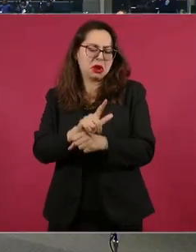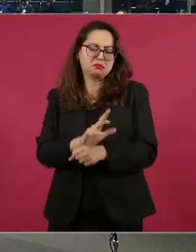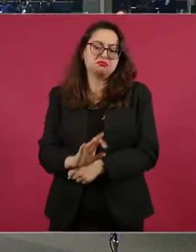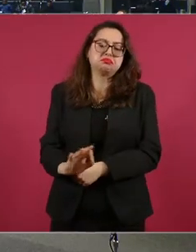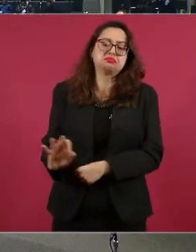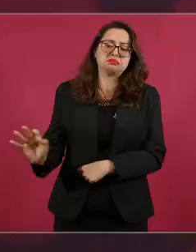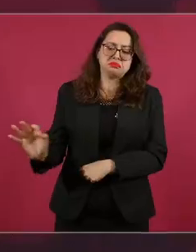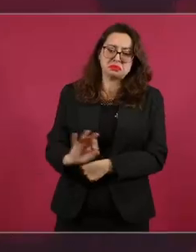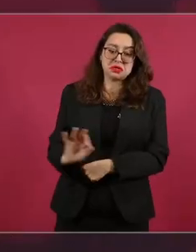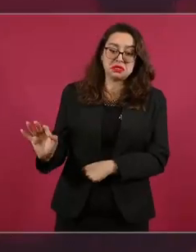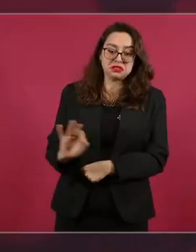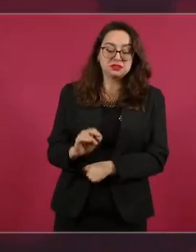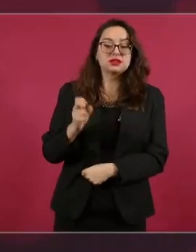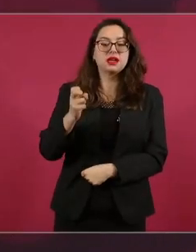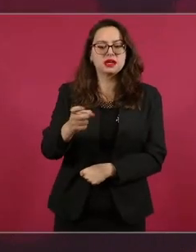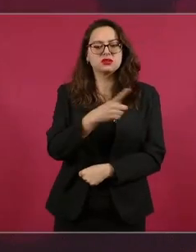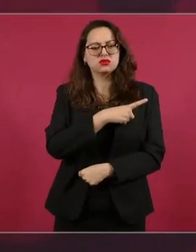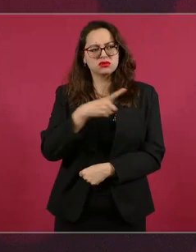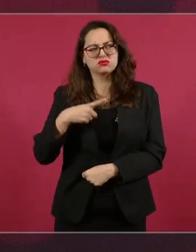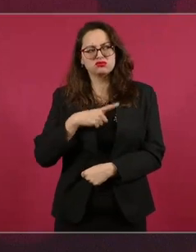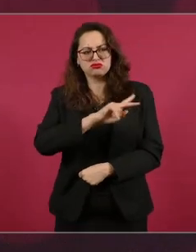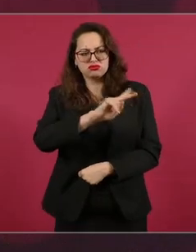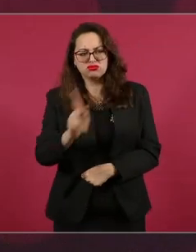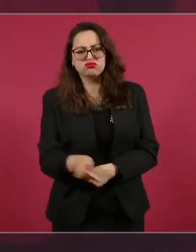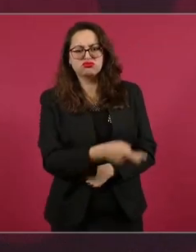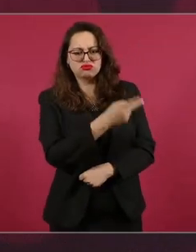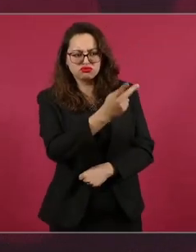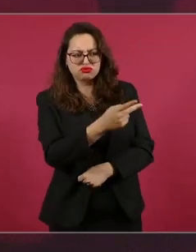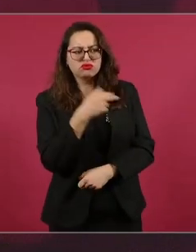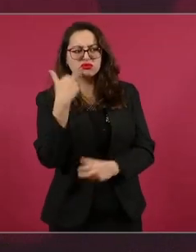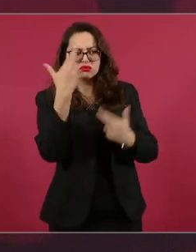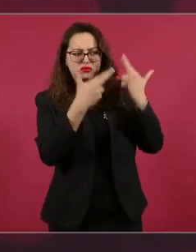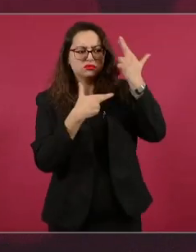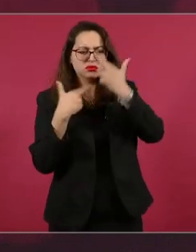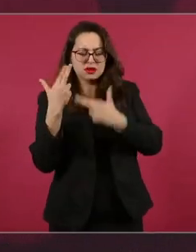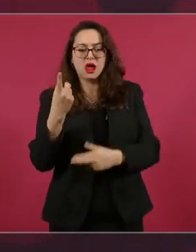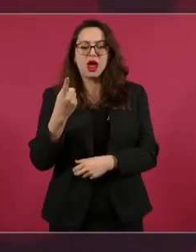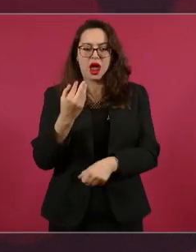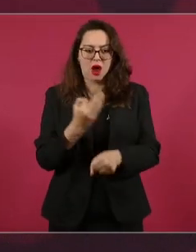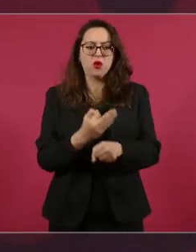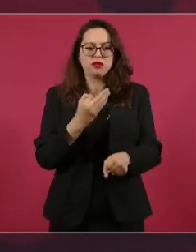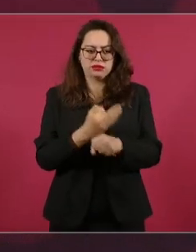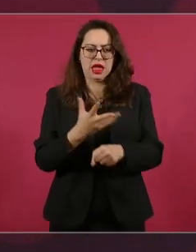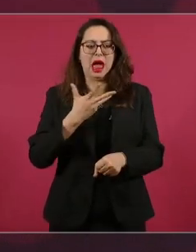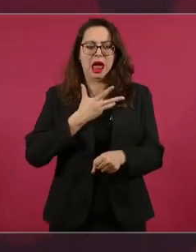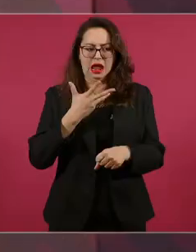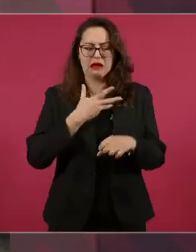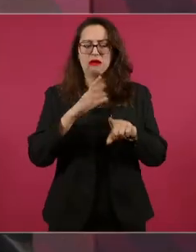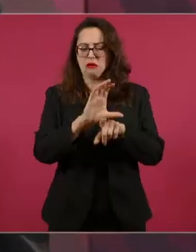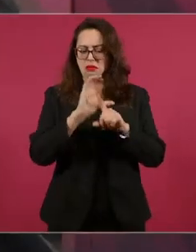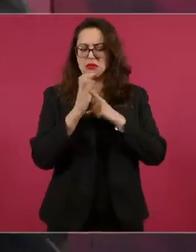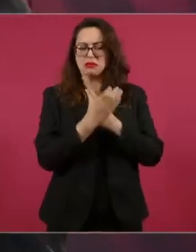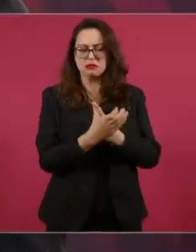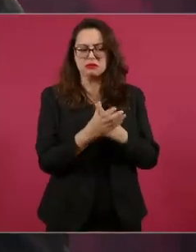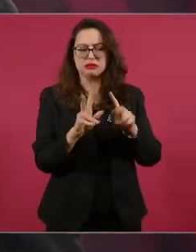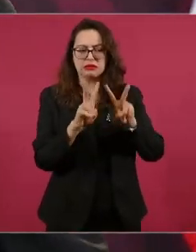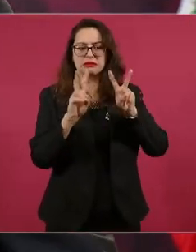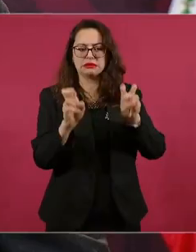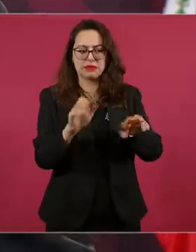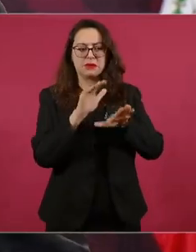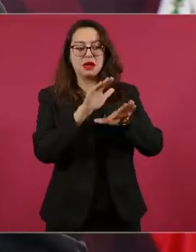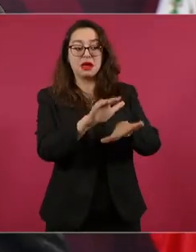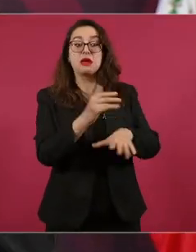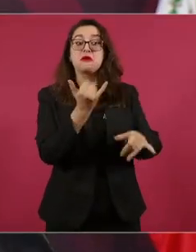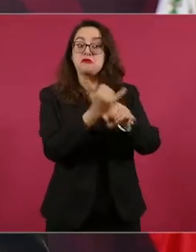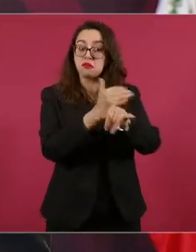Eso lo tenemos que revisar. Tenemos ahora un panel sobre eso, sobre este tema, pero sí es importante el dato.